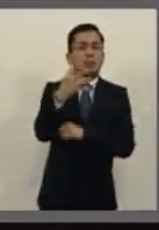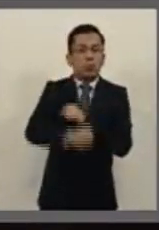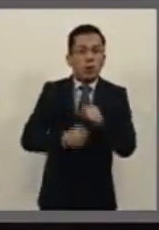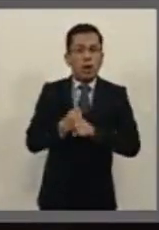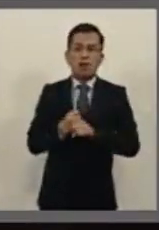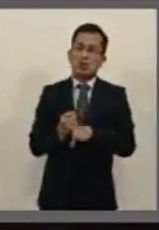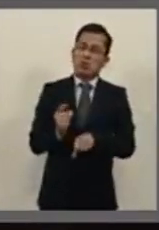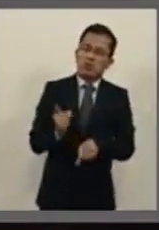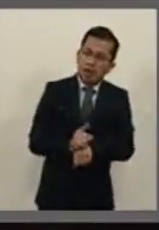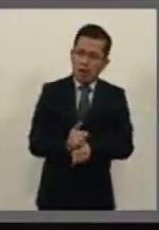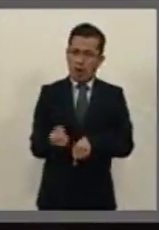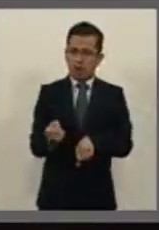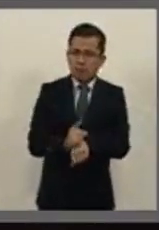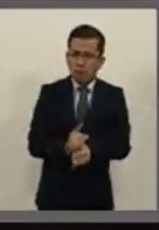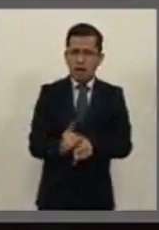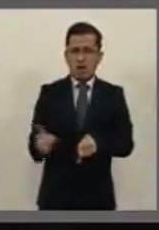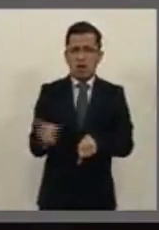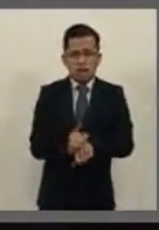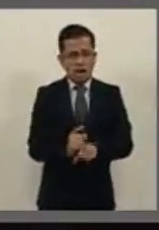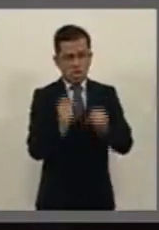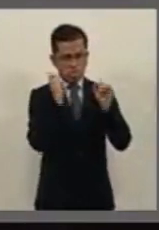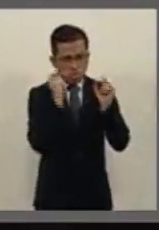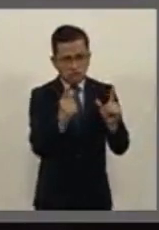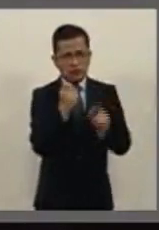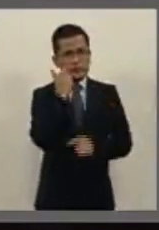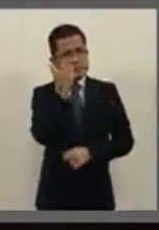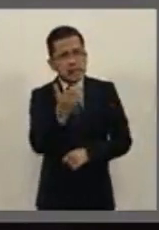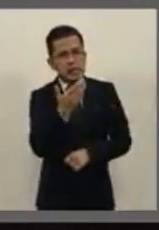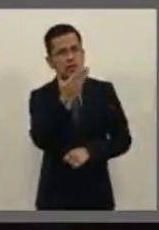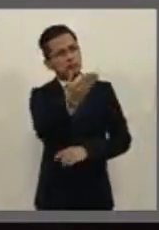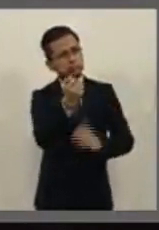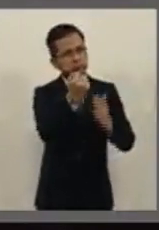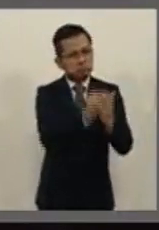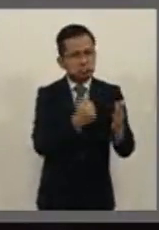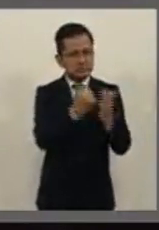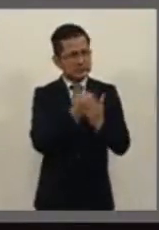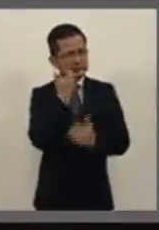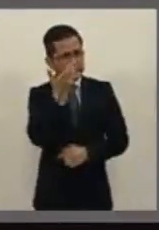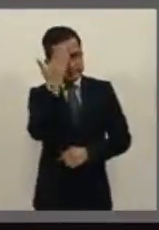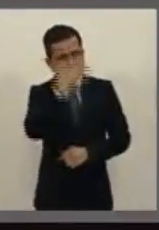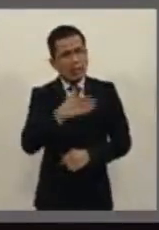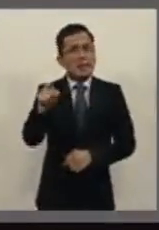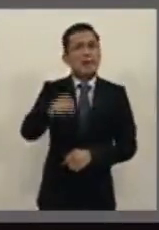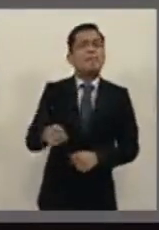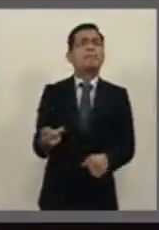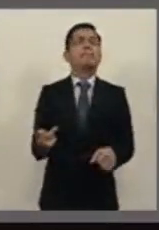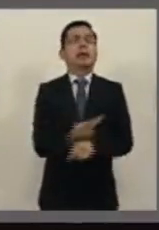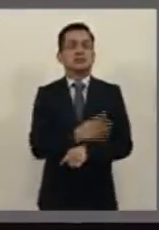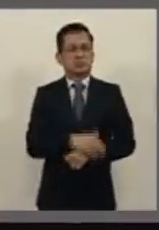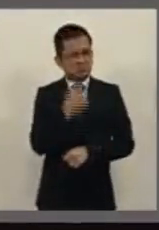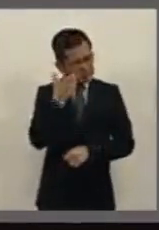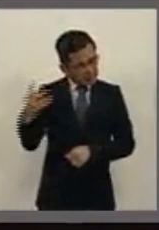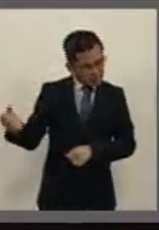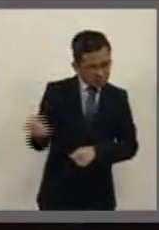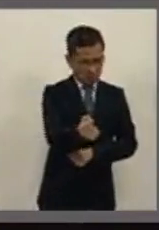levantan con el dolor a cuestas, exigiendo saber qué pasó con sus hijos, exigiendo que los presenten con